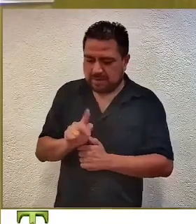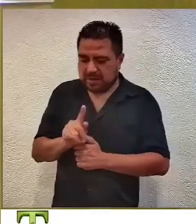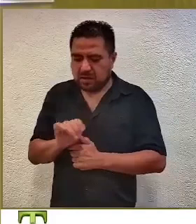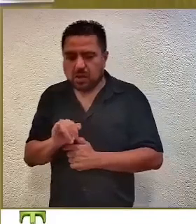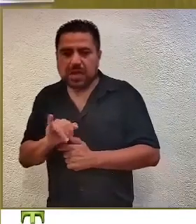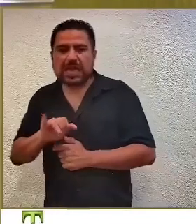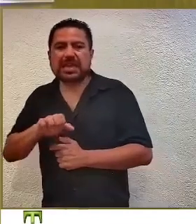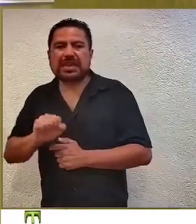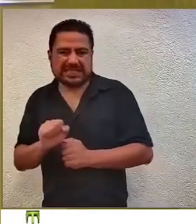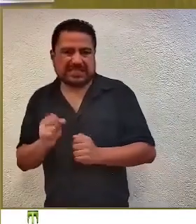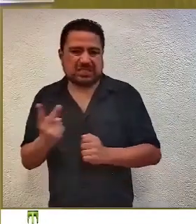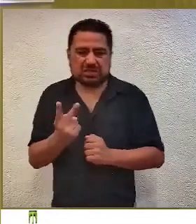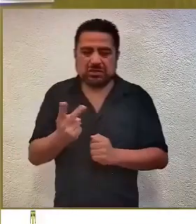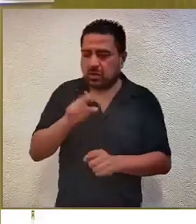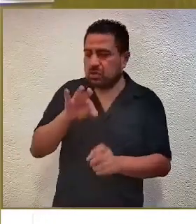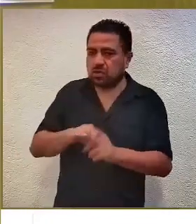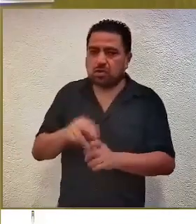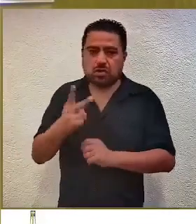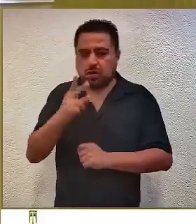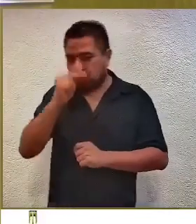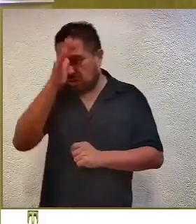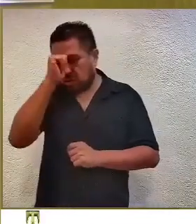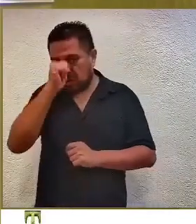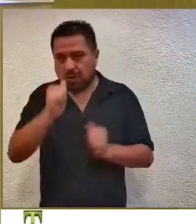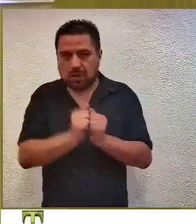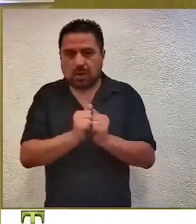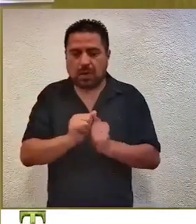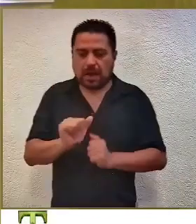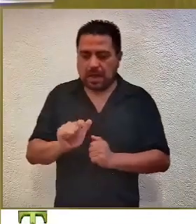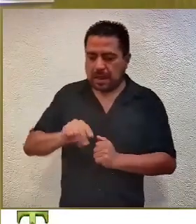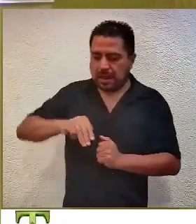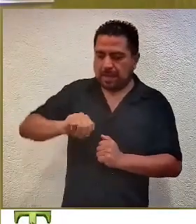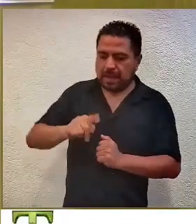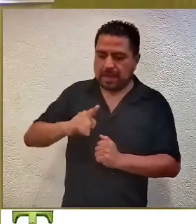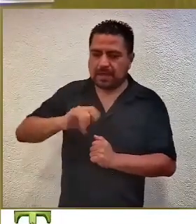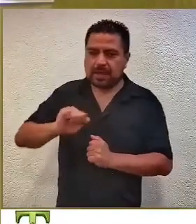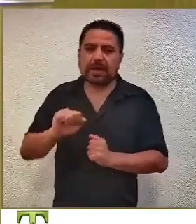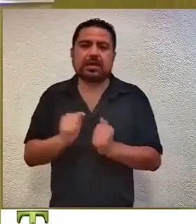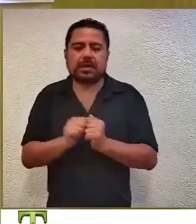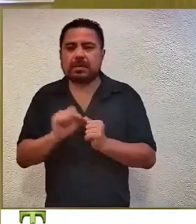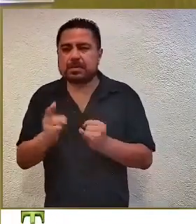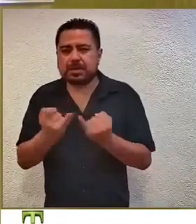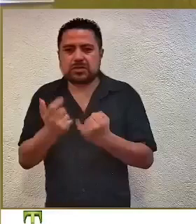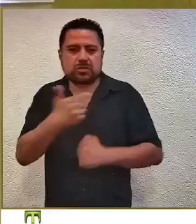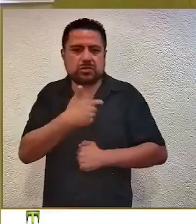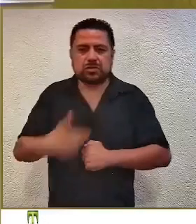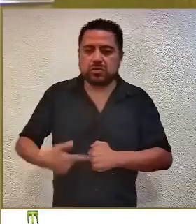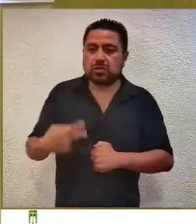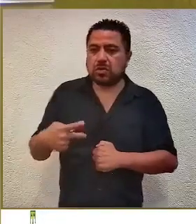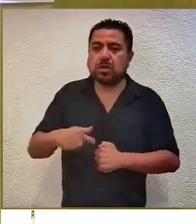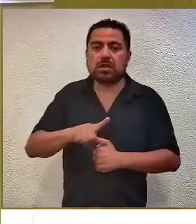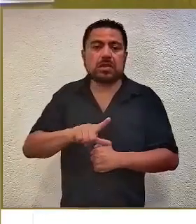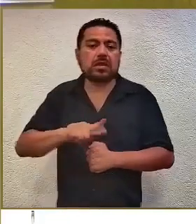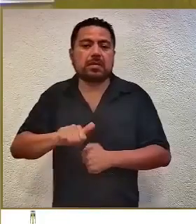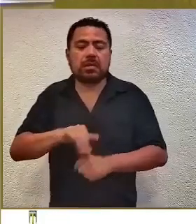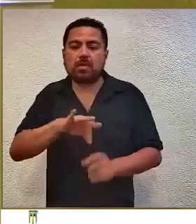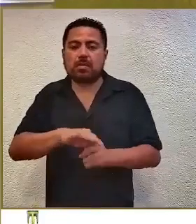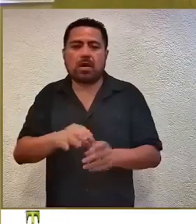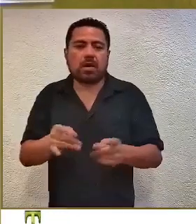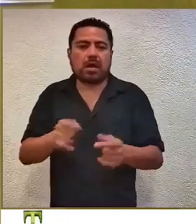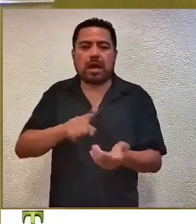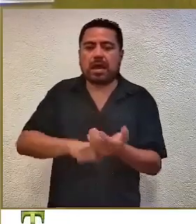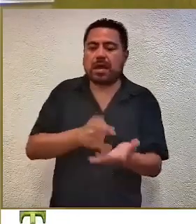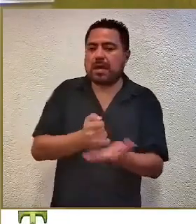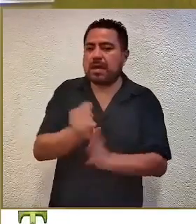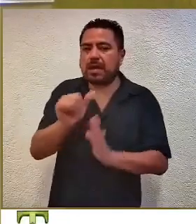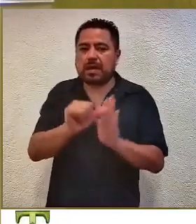ponente, y 2 votos en contra, con el voto de la magistrada Almadelia Eugenio Alcaraz y de usted, magistrada presidenta. En consecuencia, con el voto de calidad establecido en el